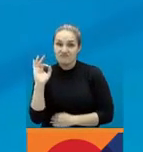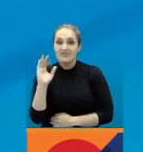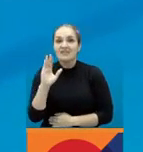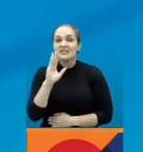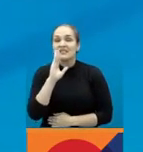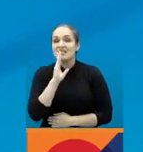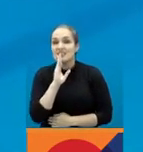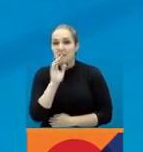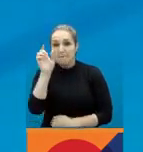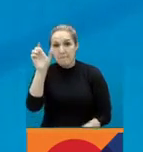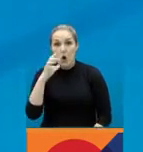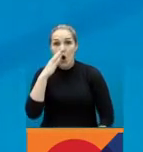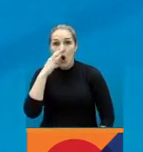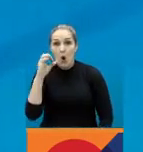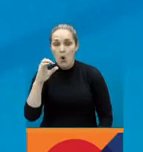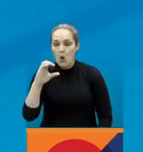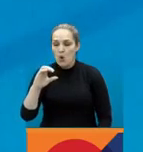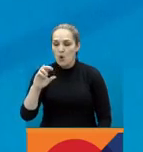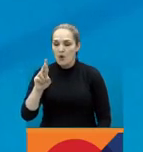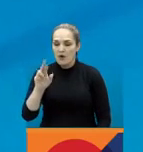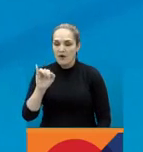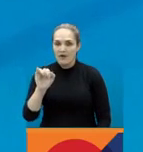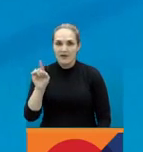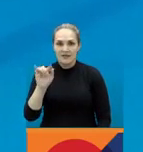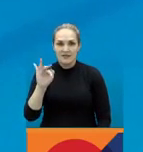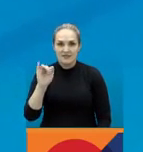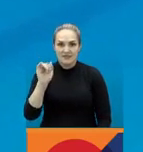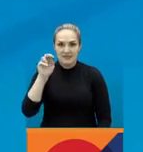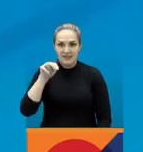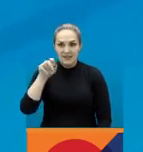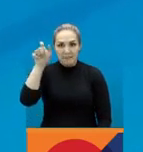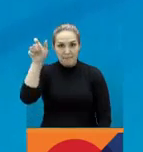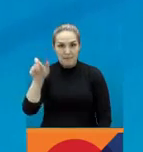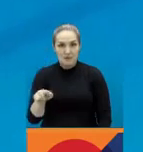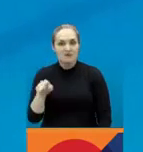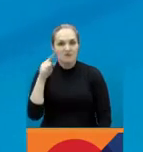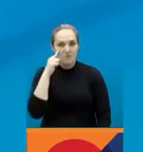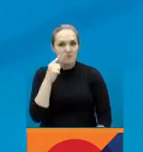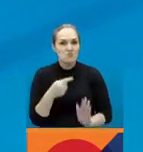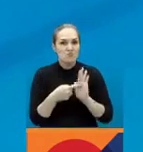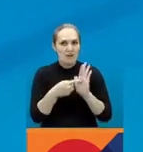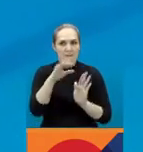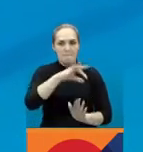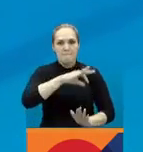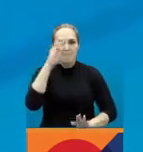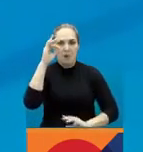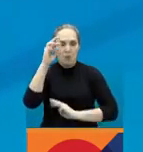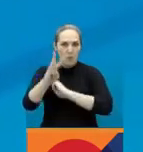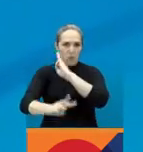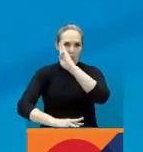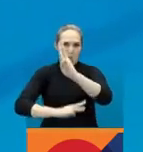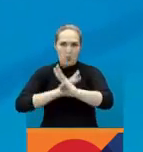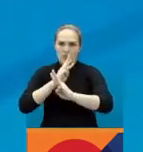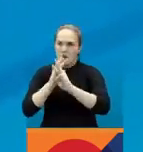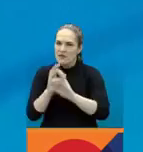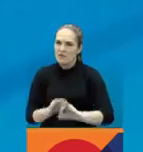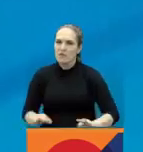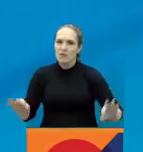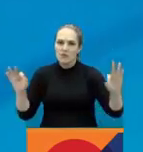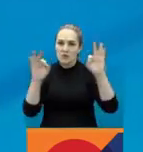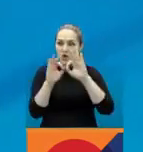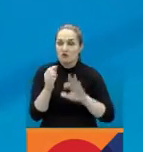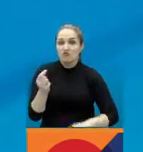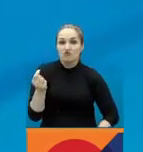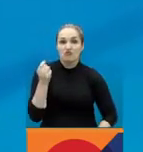el caso de Cristian Castaño, que él está presente y nos va a representar en un mundial realmente importante. Recientemente, por